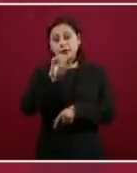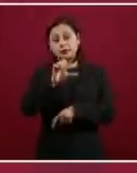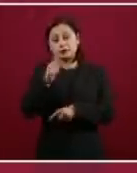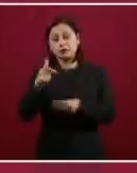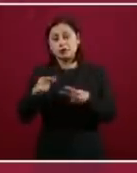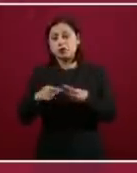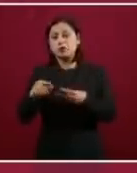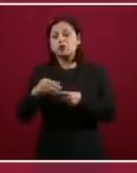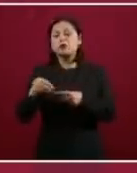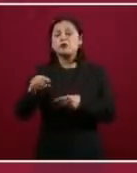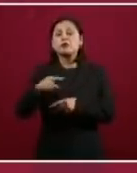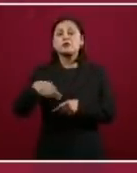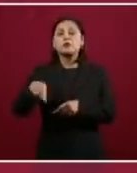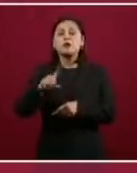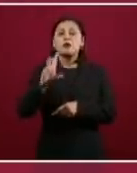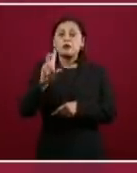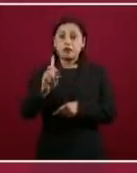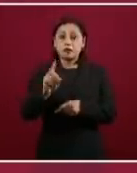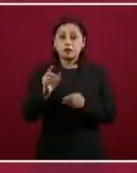hasta 30,